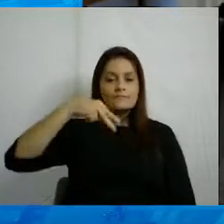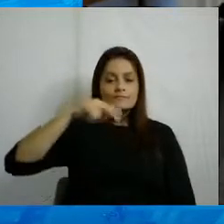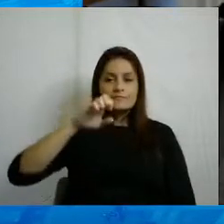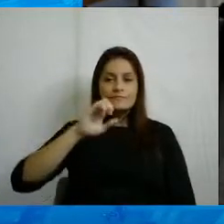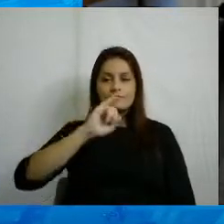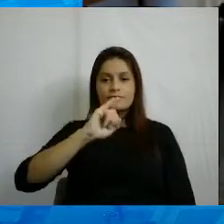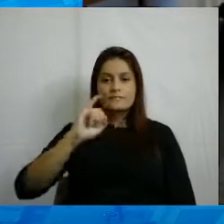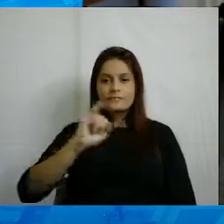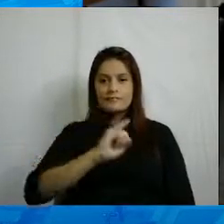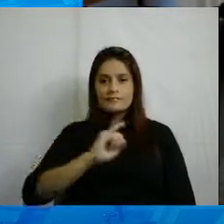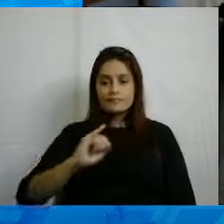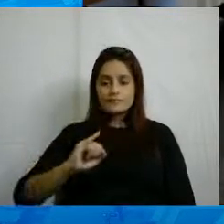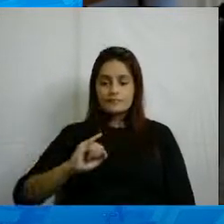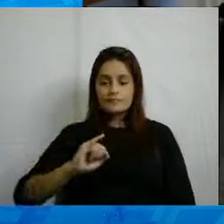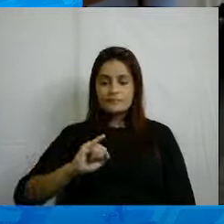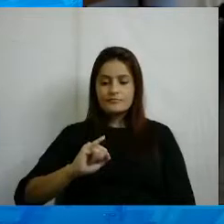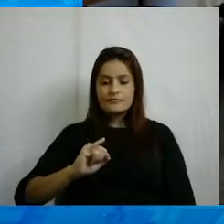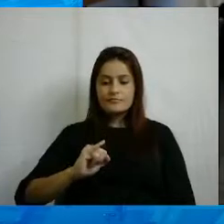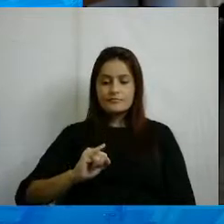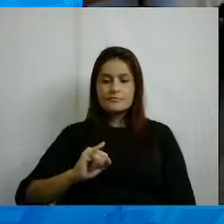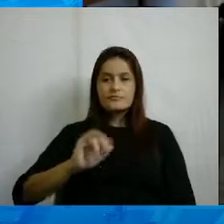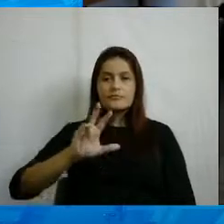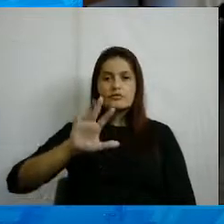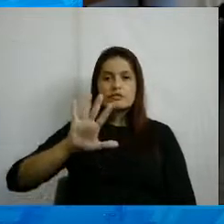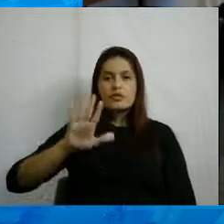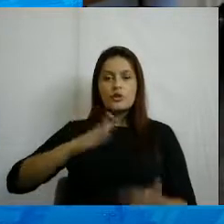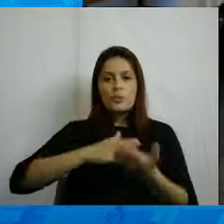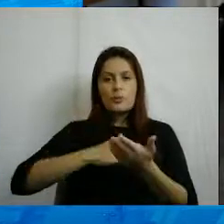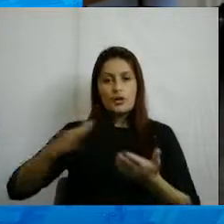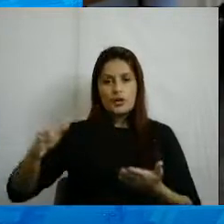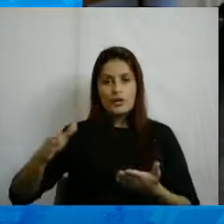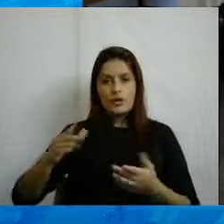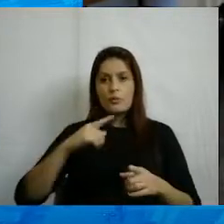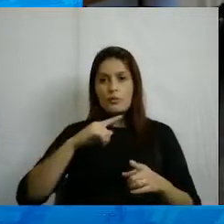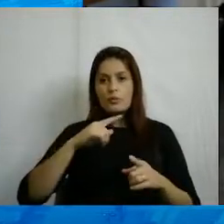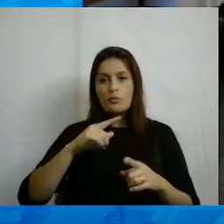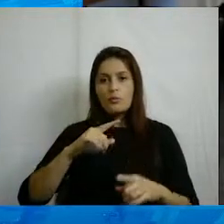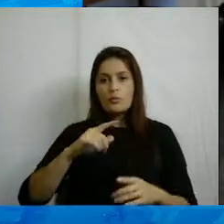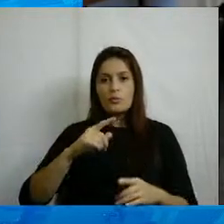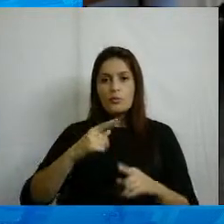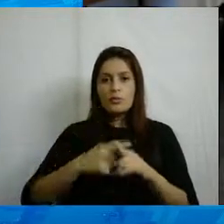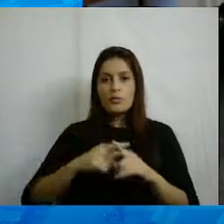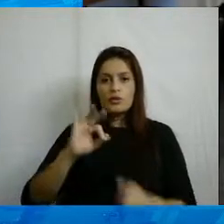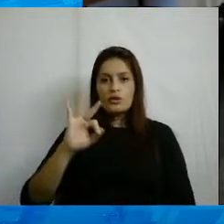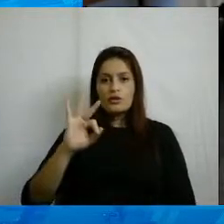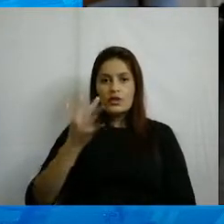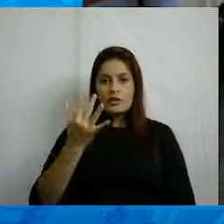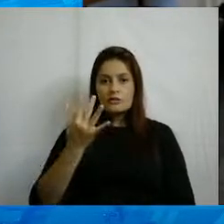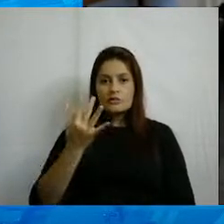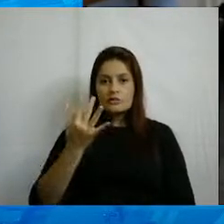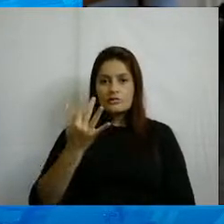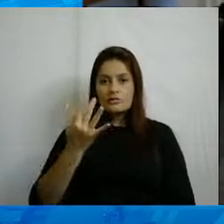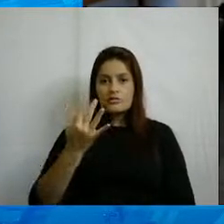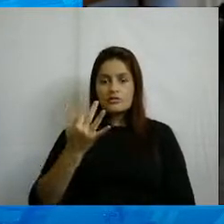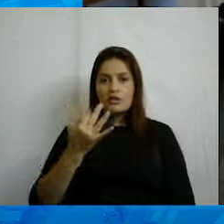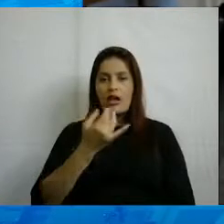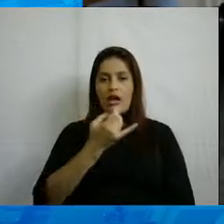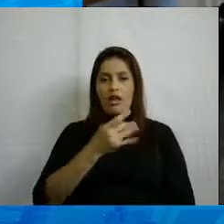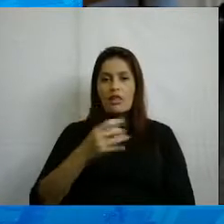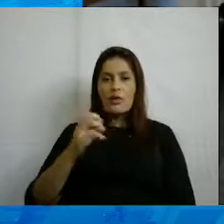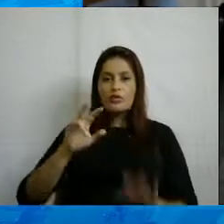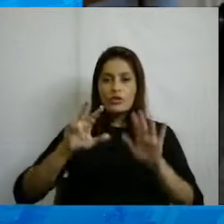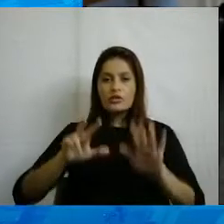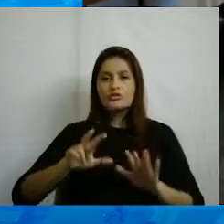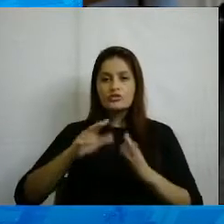A propósito del precio, 85 millones y fracción por 3 vehículos, cada uno sale sobre 28 millones.